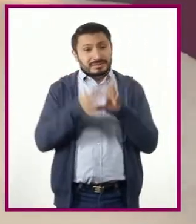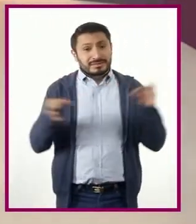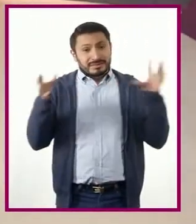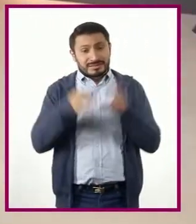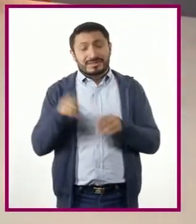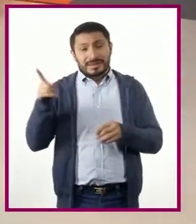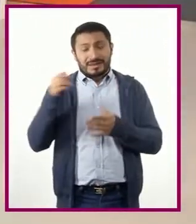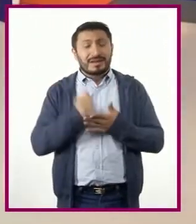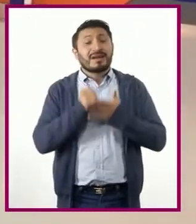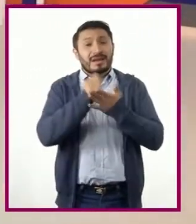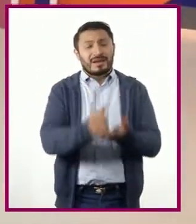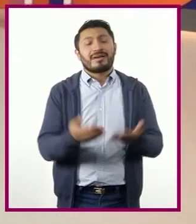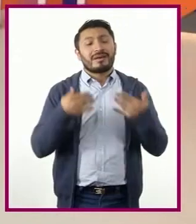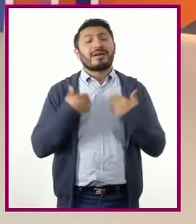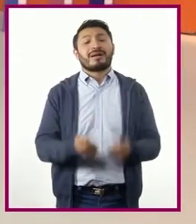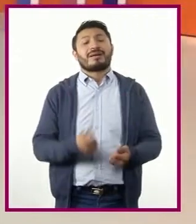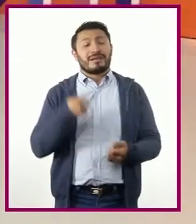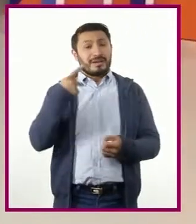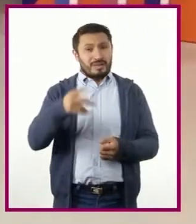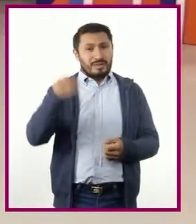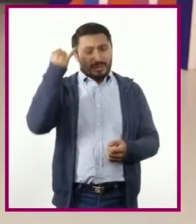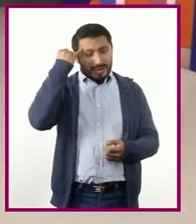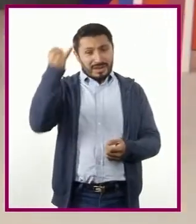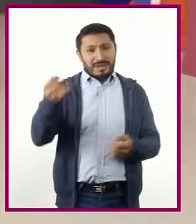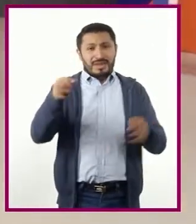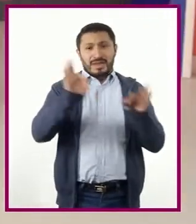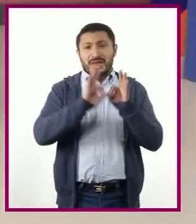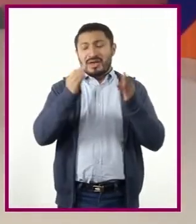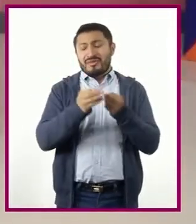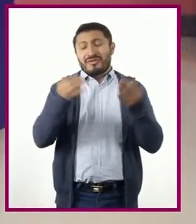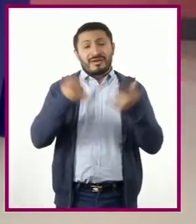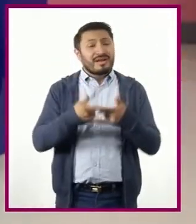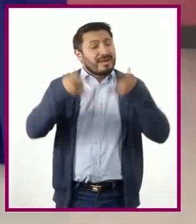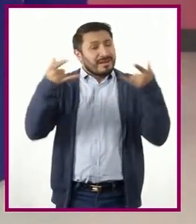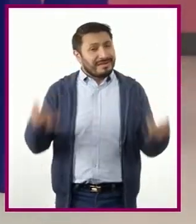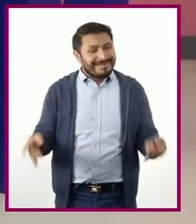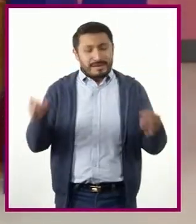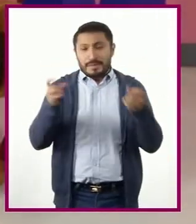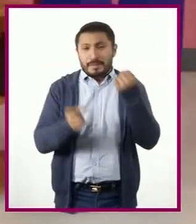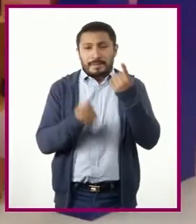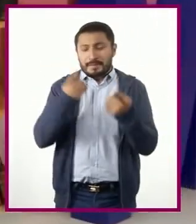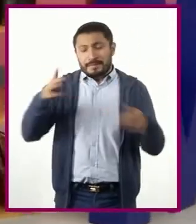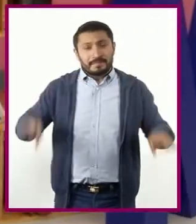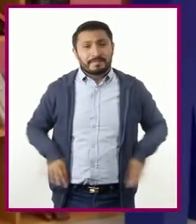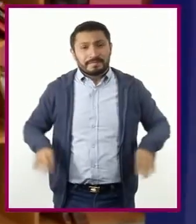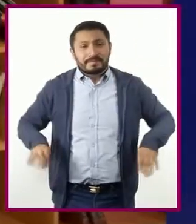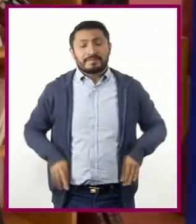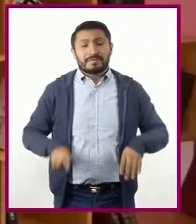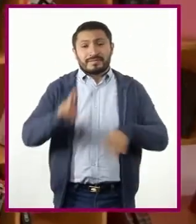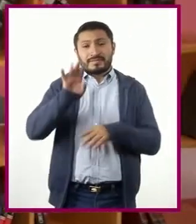nos ayudará a entender desde su perspectiva de historiadora ciertos aspectos del Renacimiento.